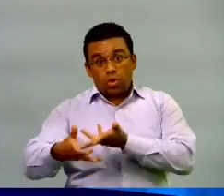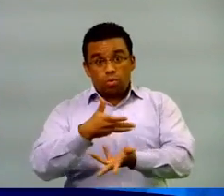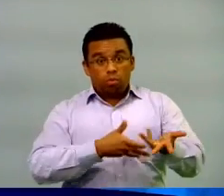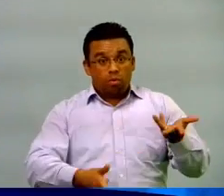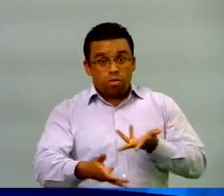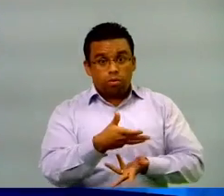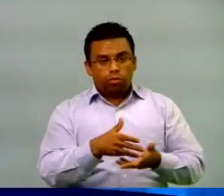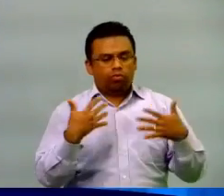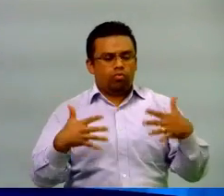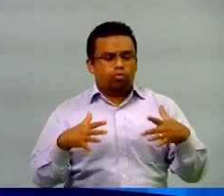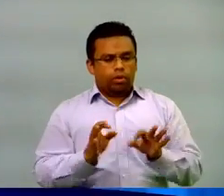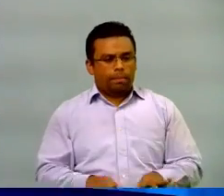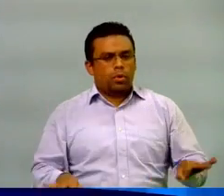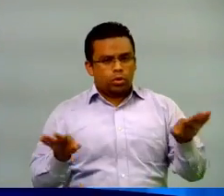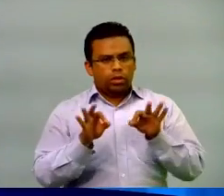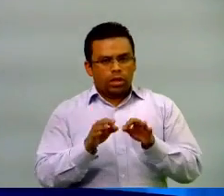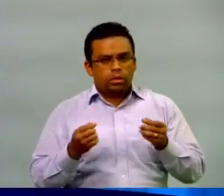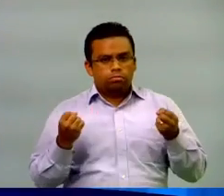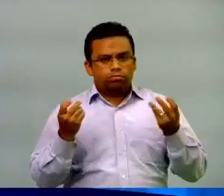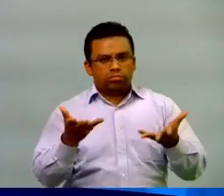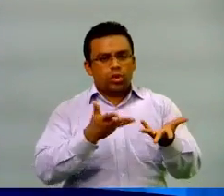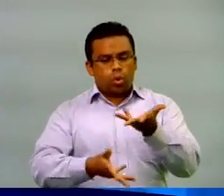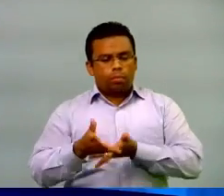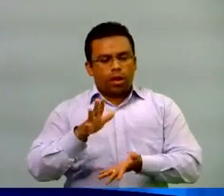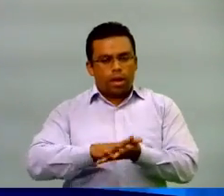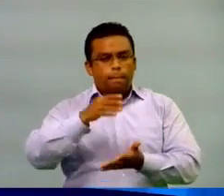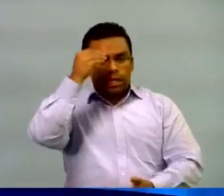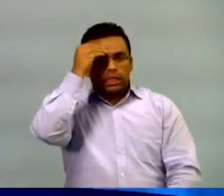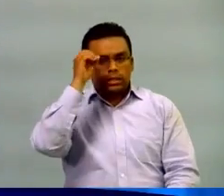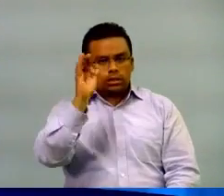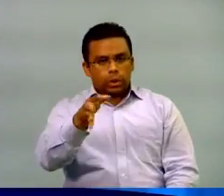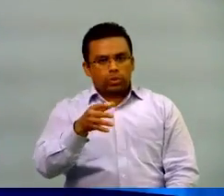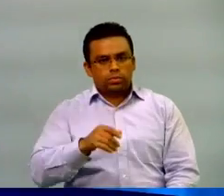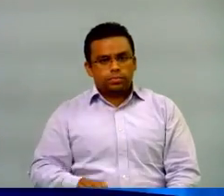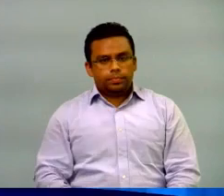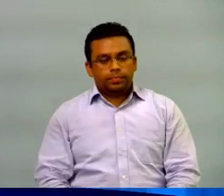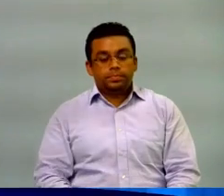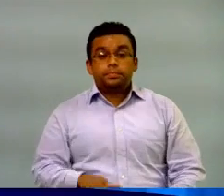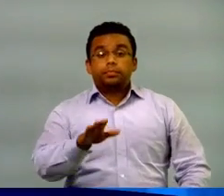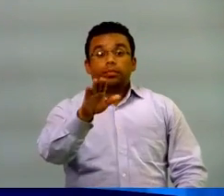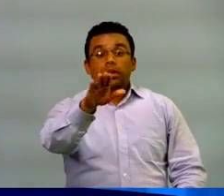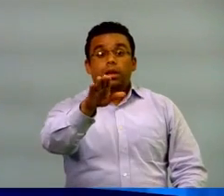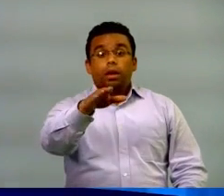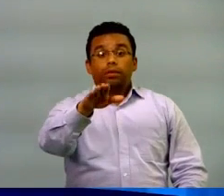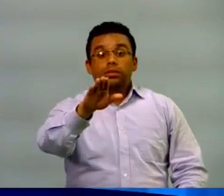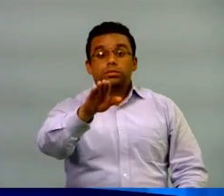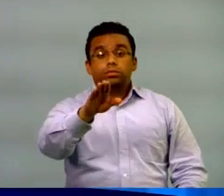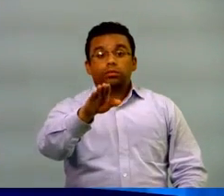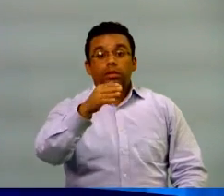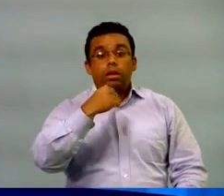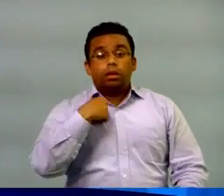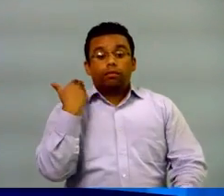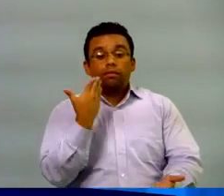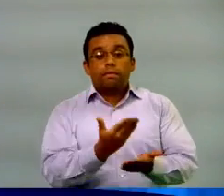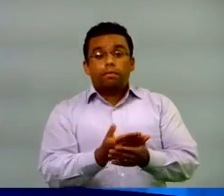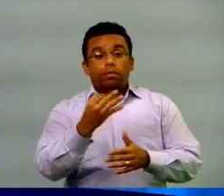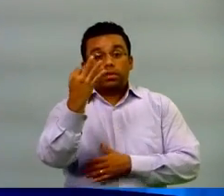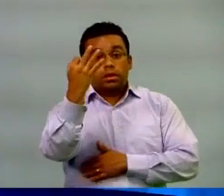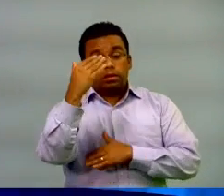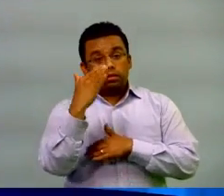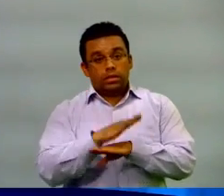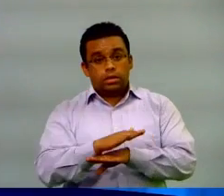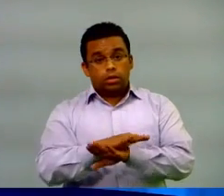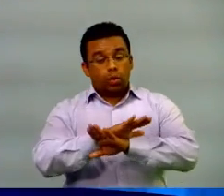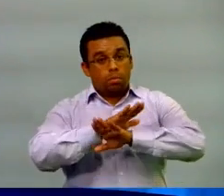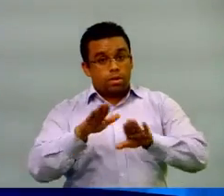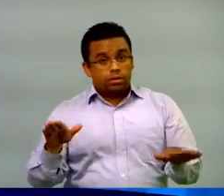para entre todos aprender. Bueno, recordarles también una cosa, tenemos hasta las 3 de la tarde para el cierre de las